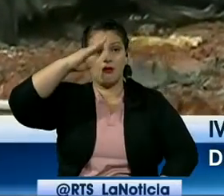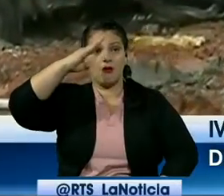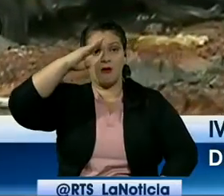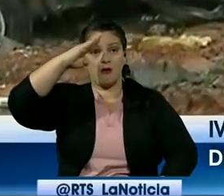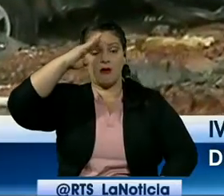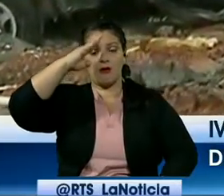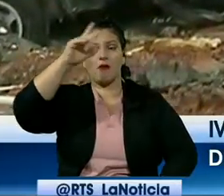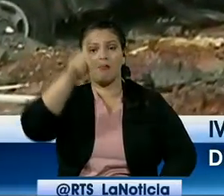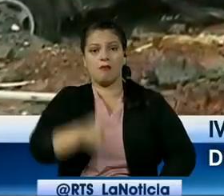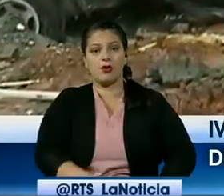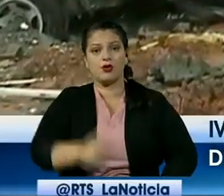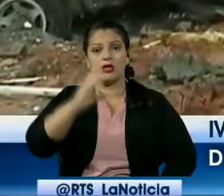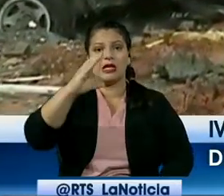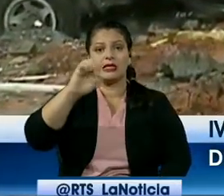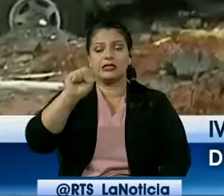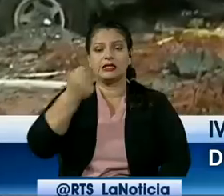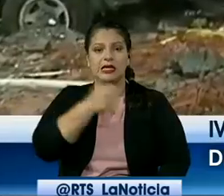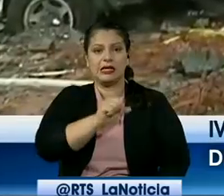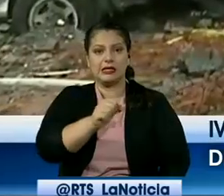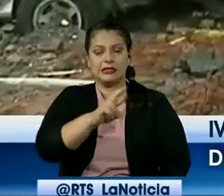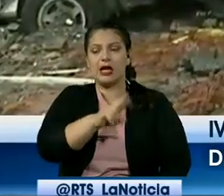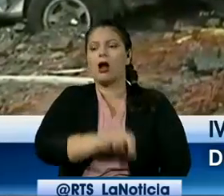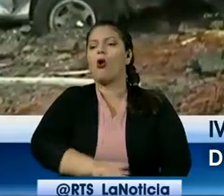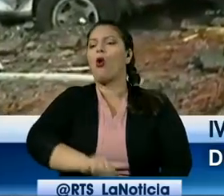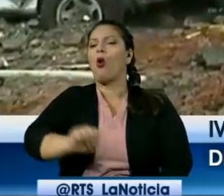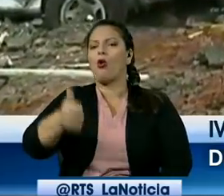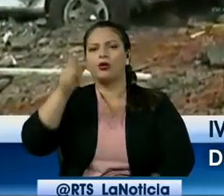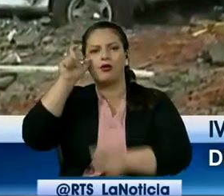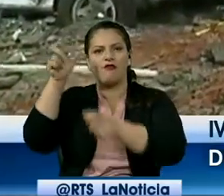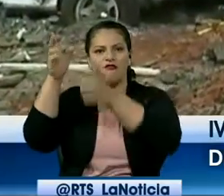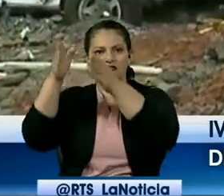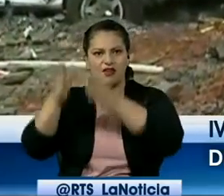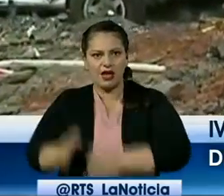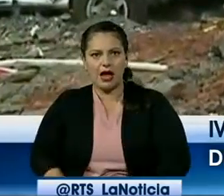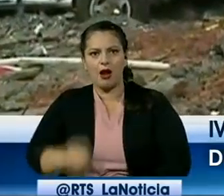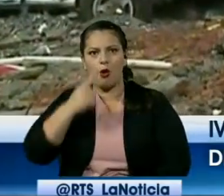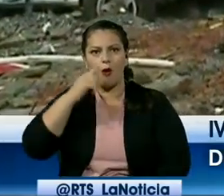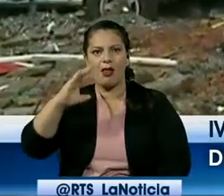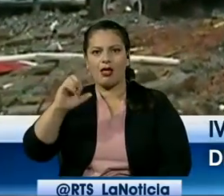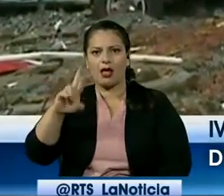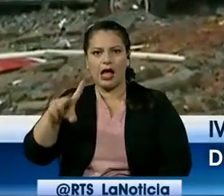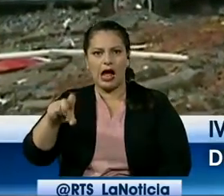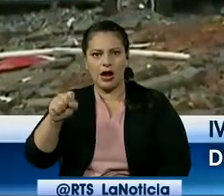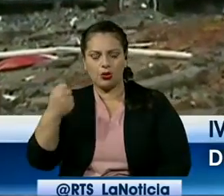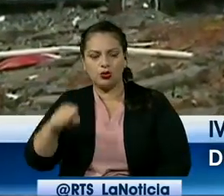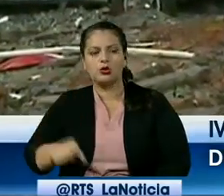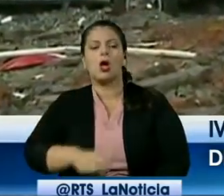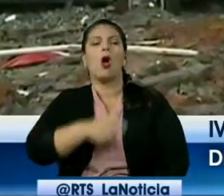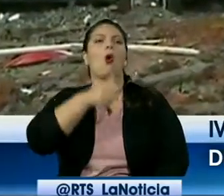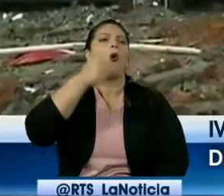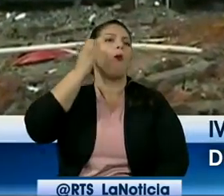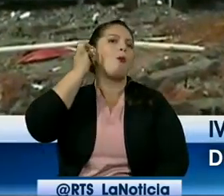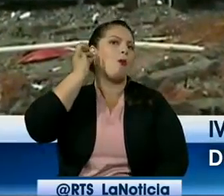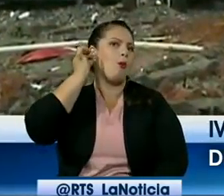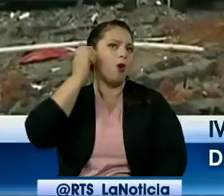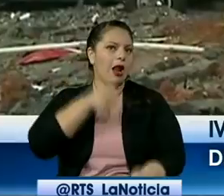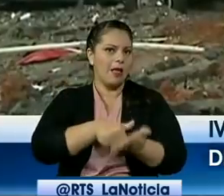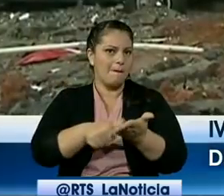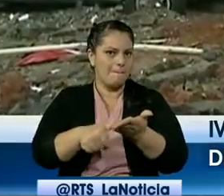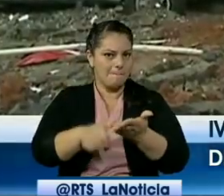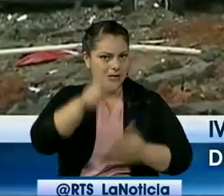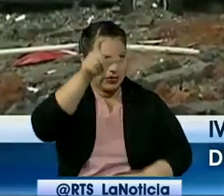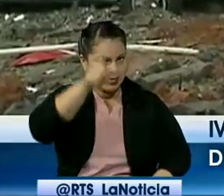la Nación, Carlos Vaca Mancheno, así como la ministra Alexandra Ocles, el gobernador de la provincia